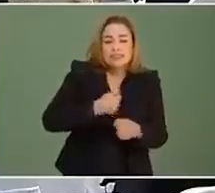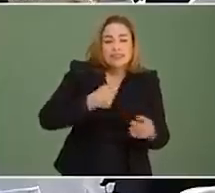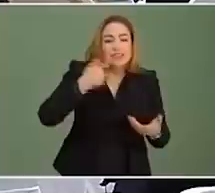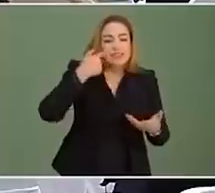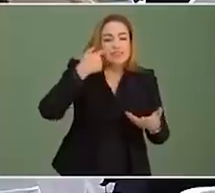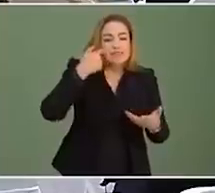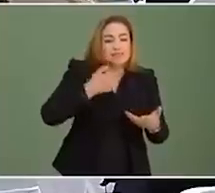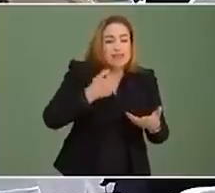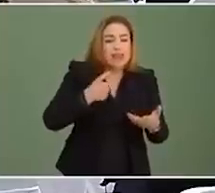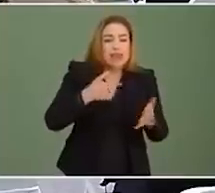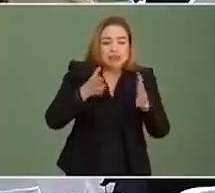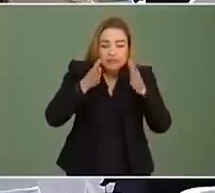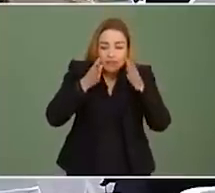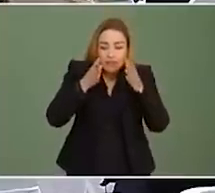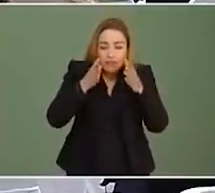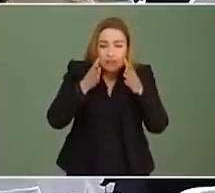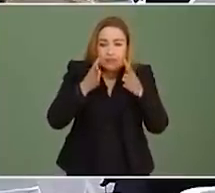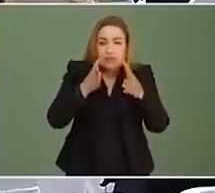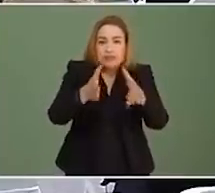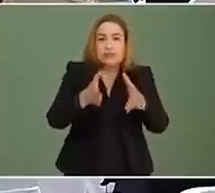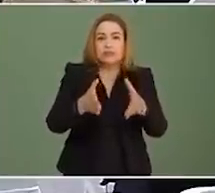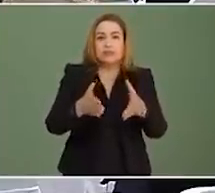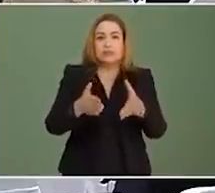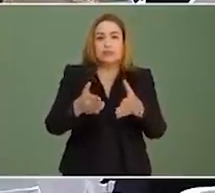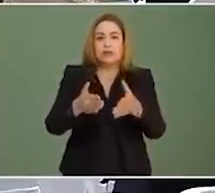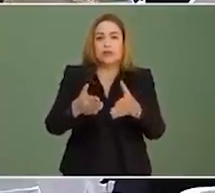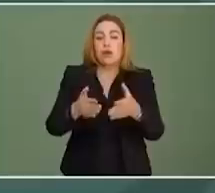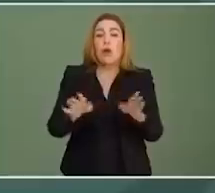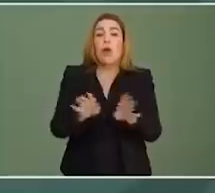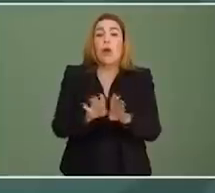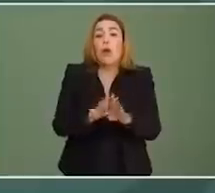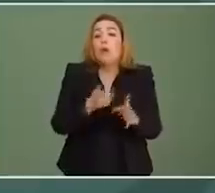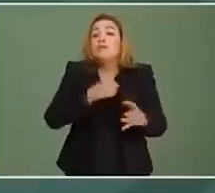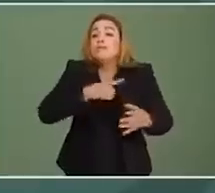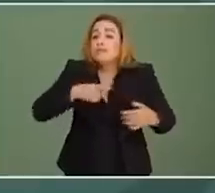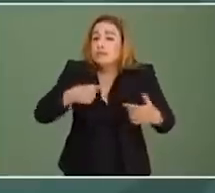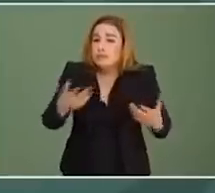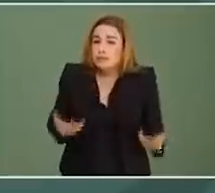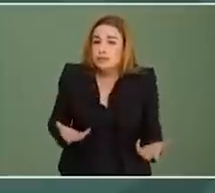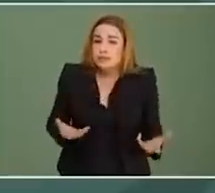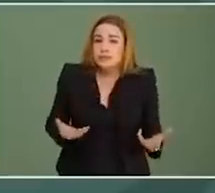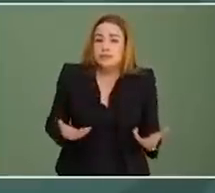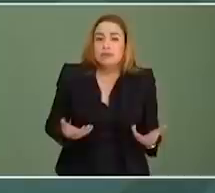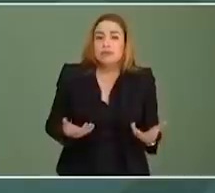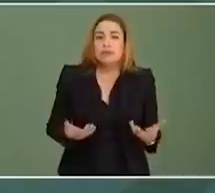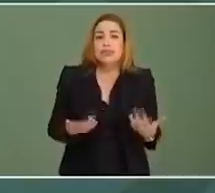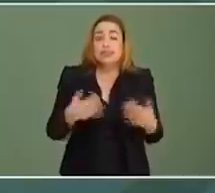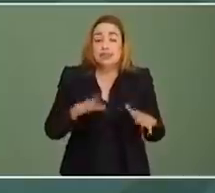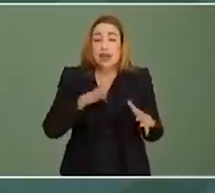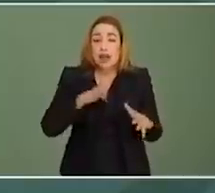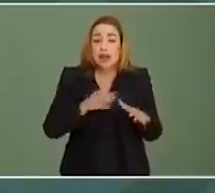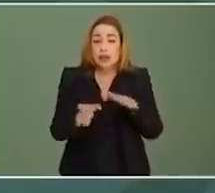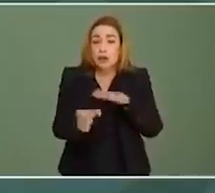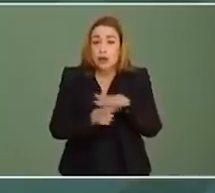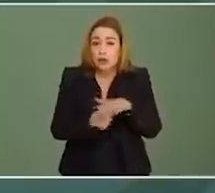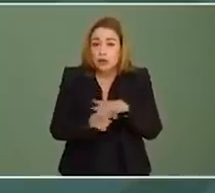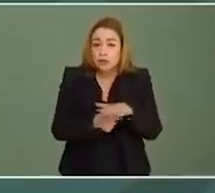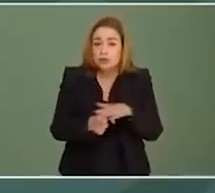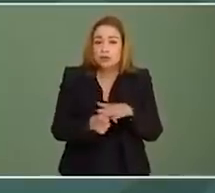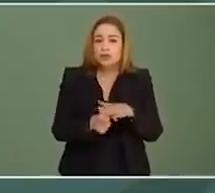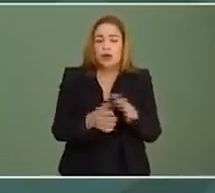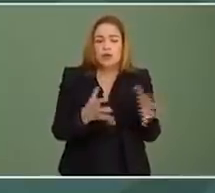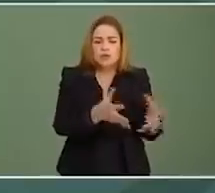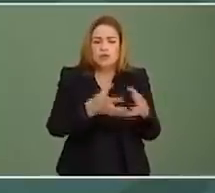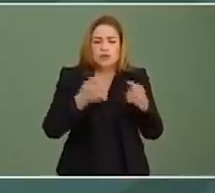hecho de que sin duda la corrupción sea delito grave y que los